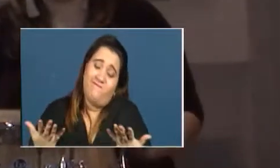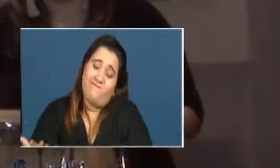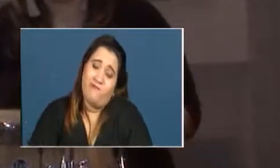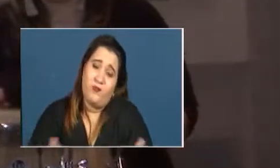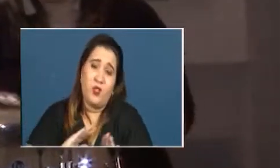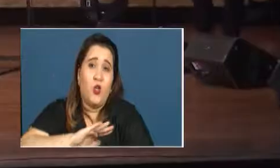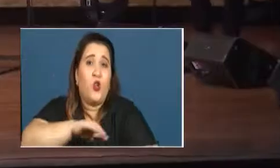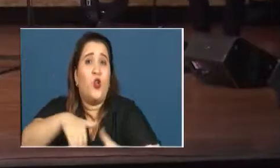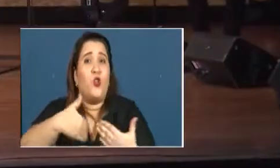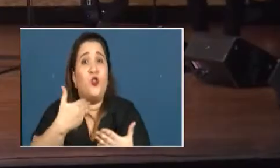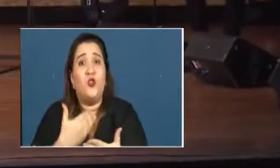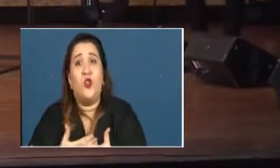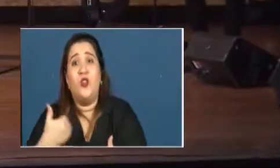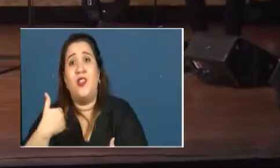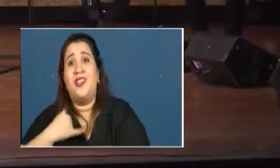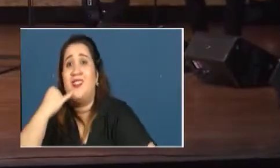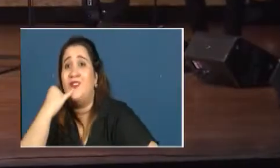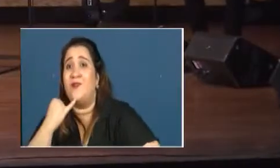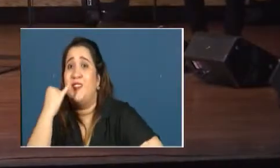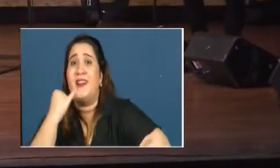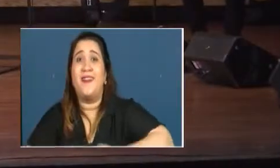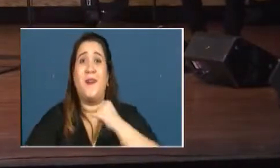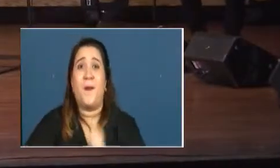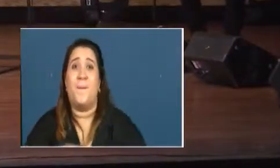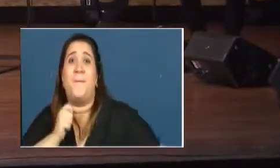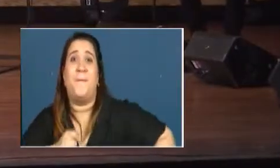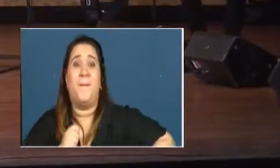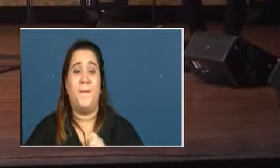todo tiene su